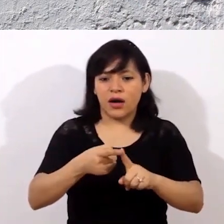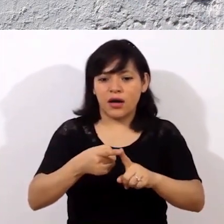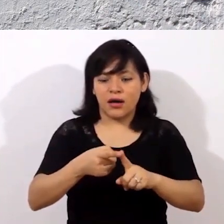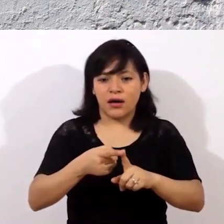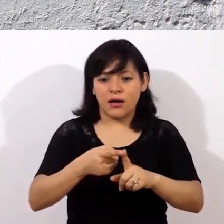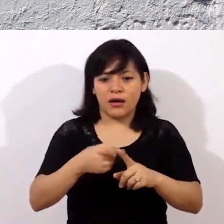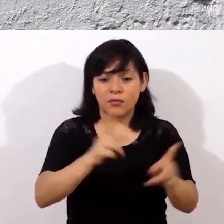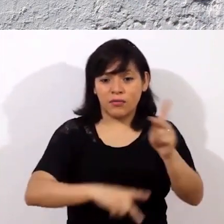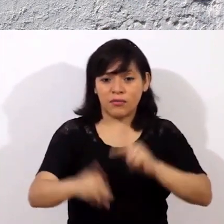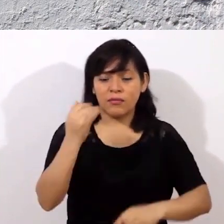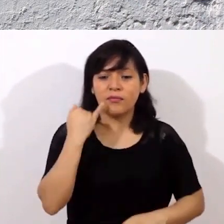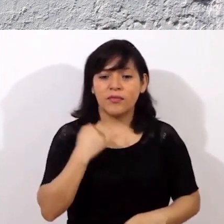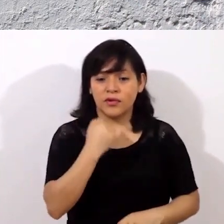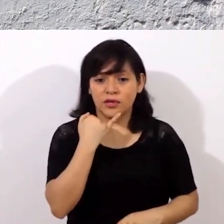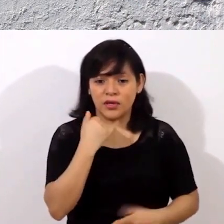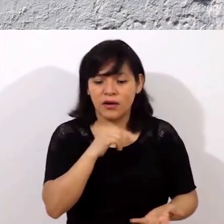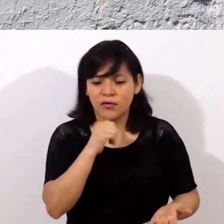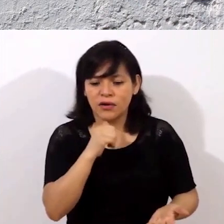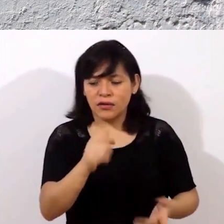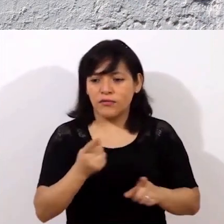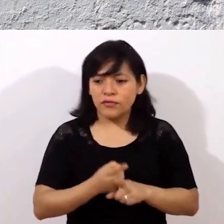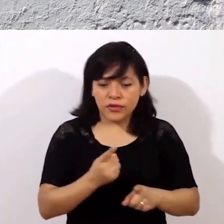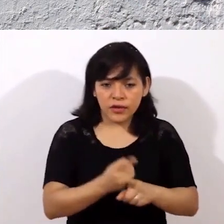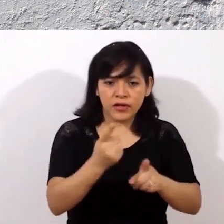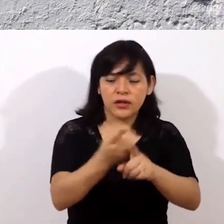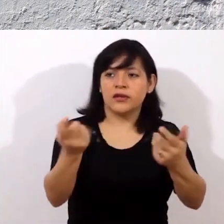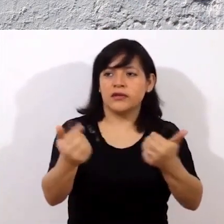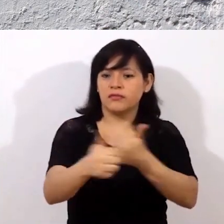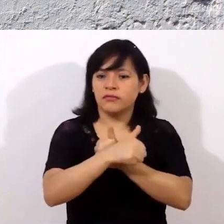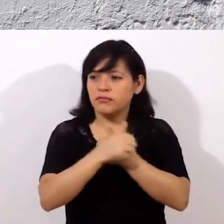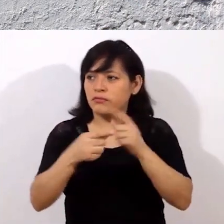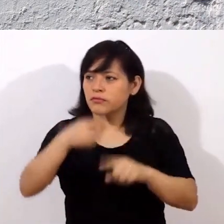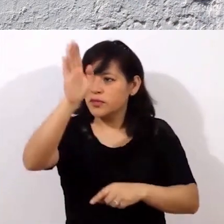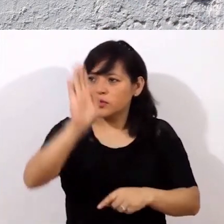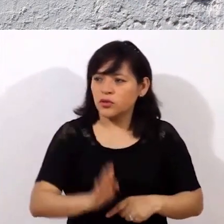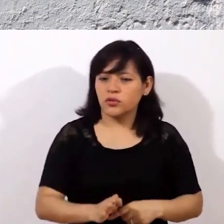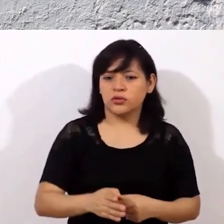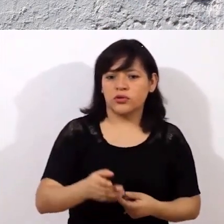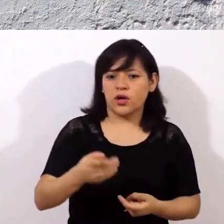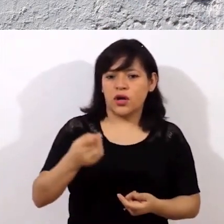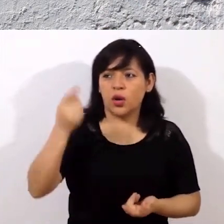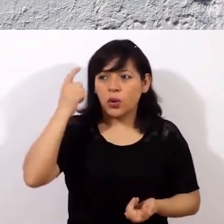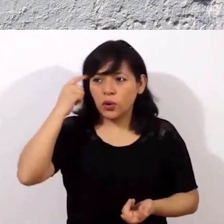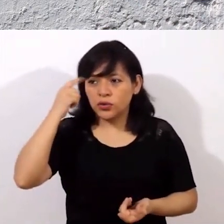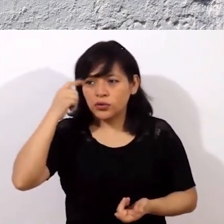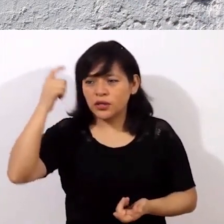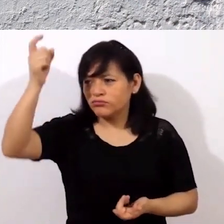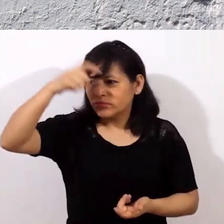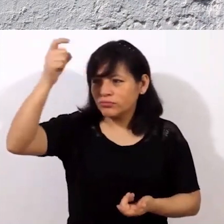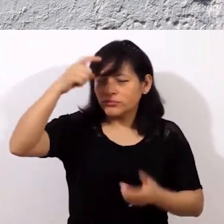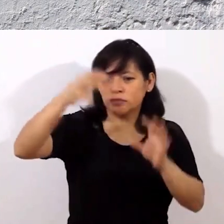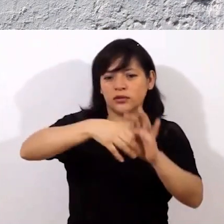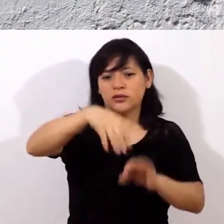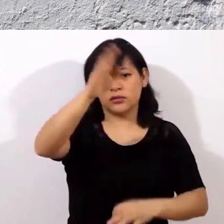virtudes fundamentales, diríamos, fidelidad, amor a Dios, el conocimiento experimental